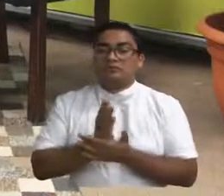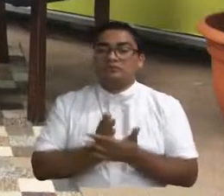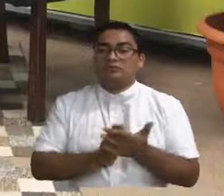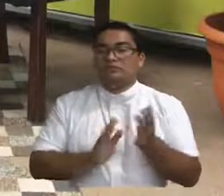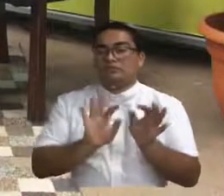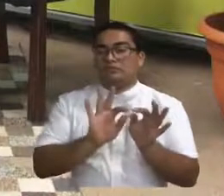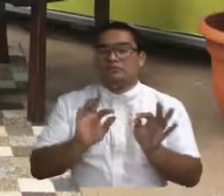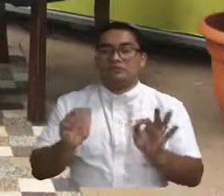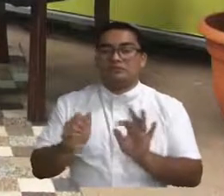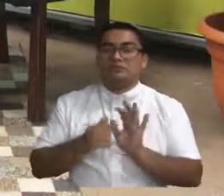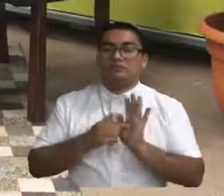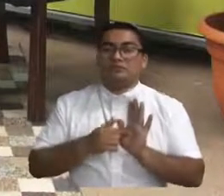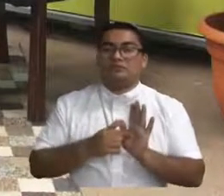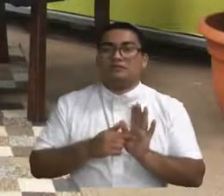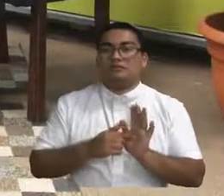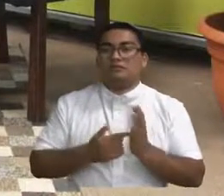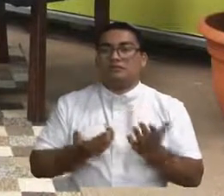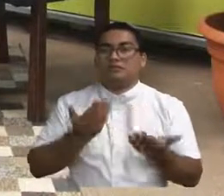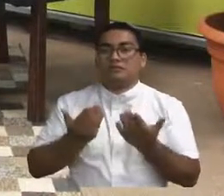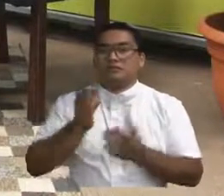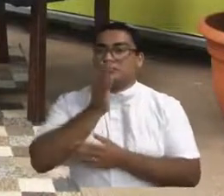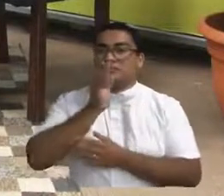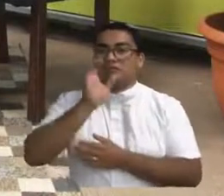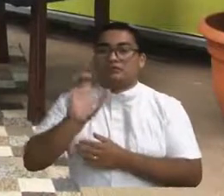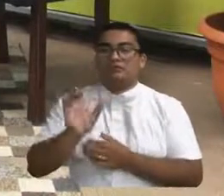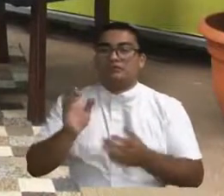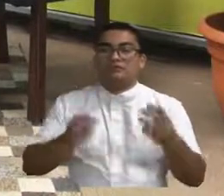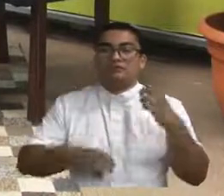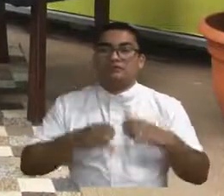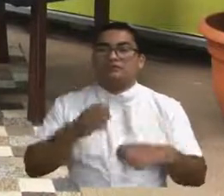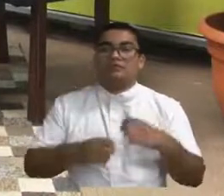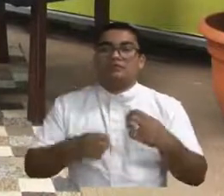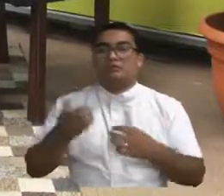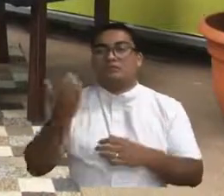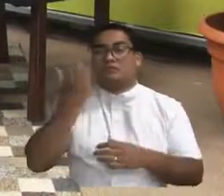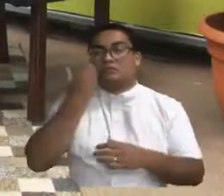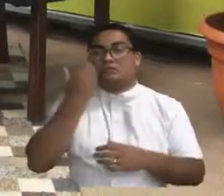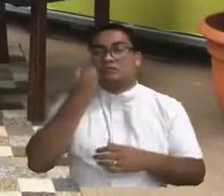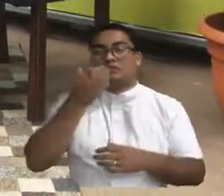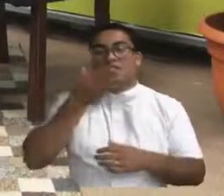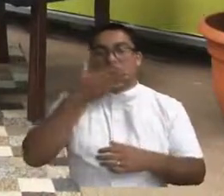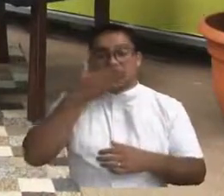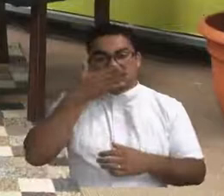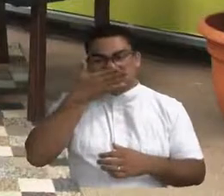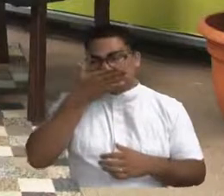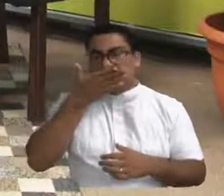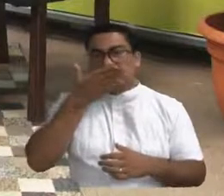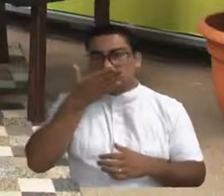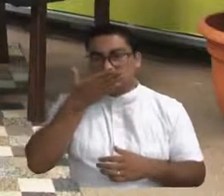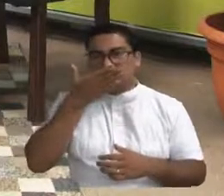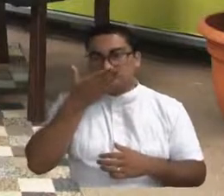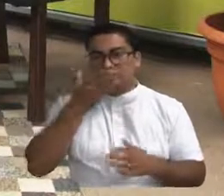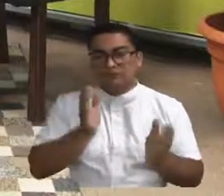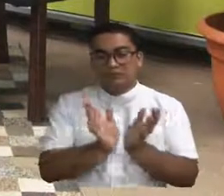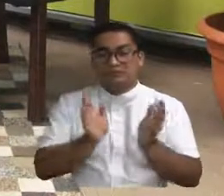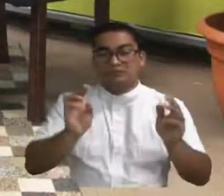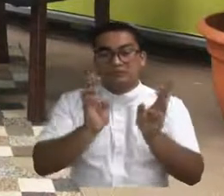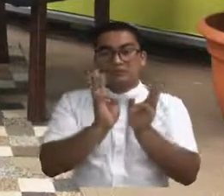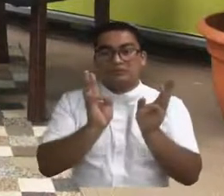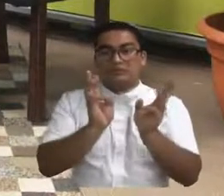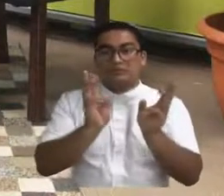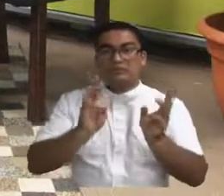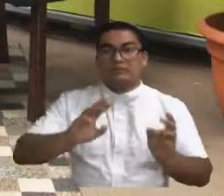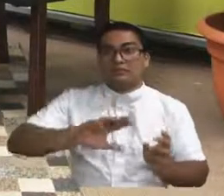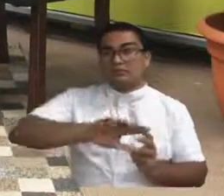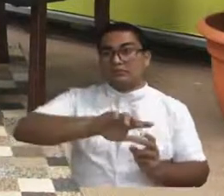por ejemplo, cuando el niño anda afectado por enfermedades respiratorias, la verdad que yo omito la piña, la naranja y